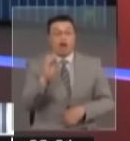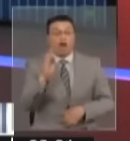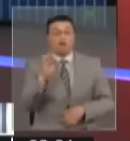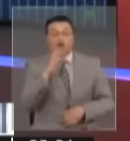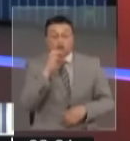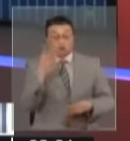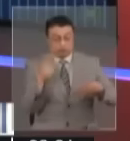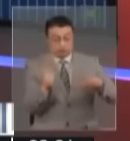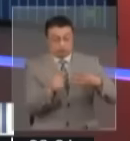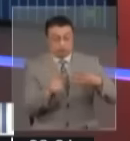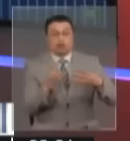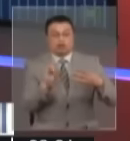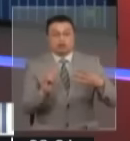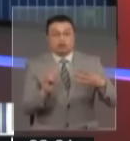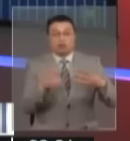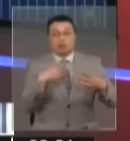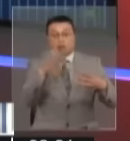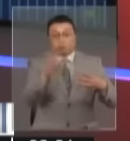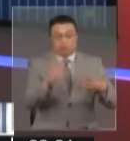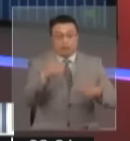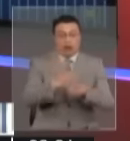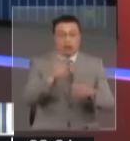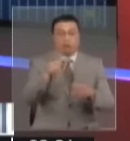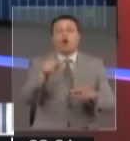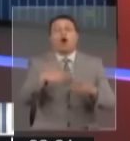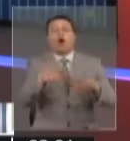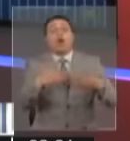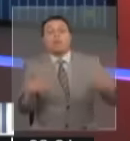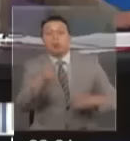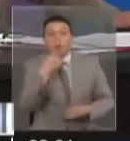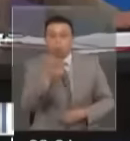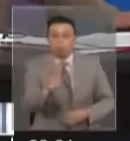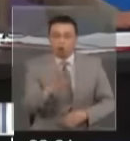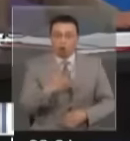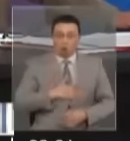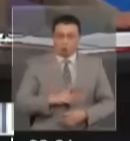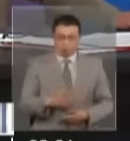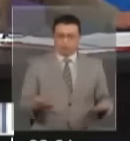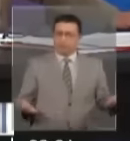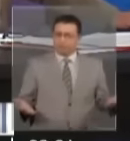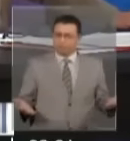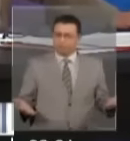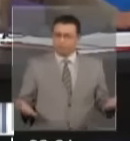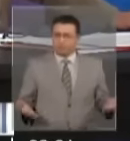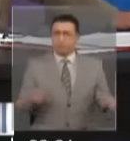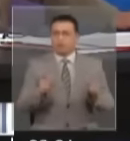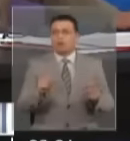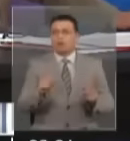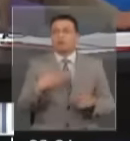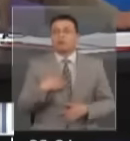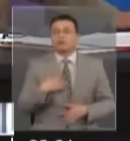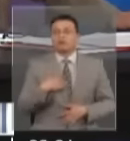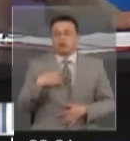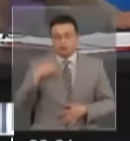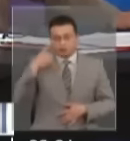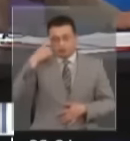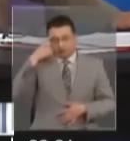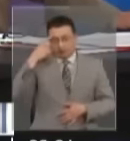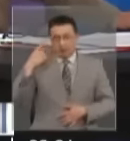3 causales? Sí lo puedo opinar con candidato a alcalde, pero no cuando se habla de aborto libre. No, de verdad que no, porque creo que yo